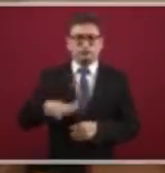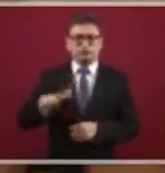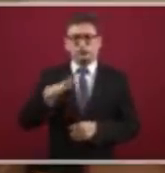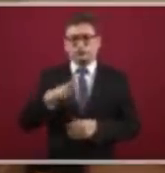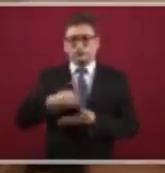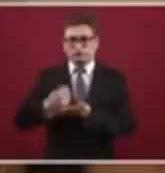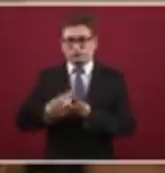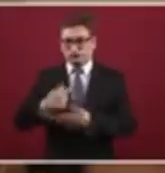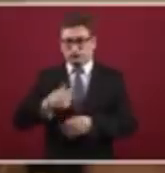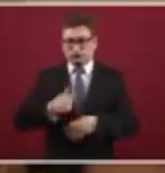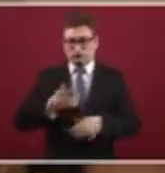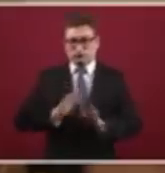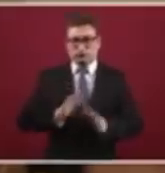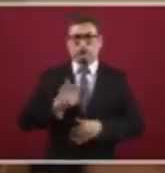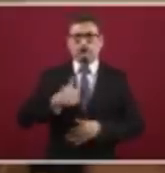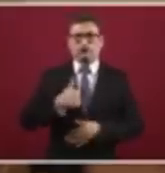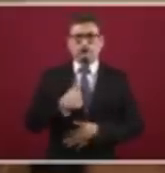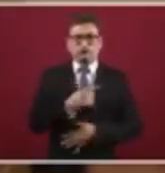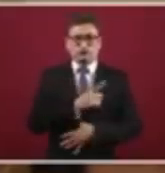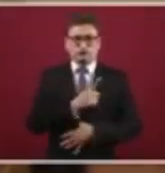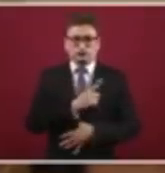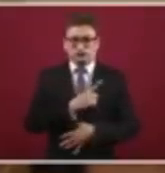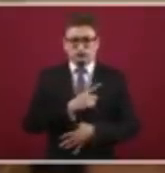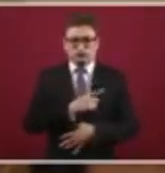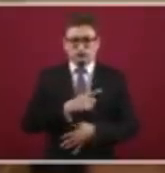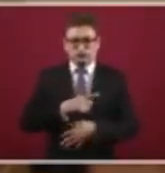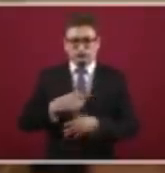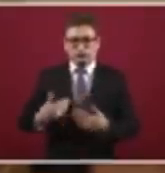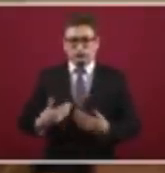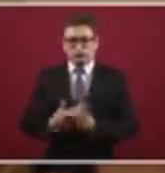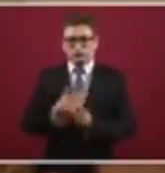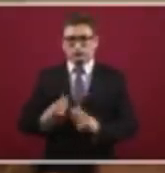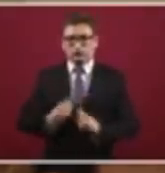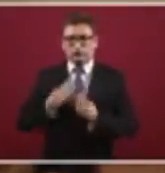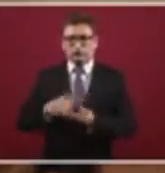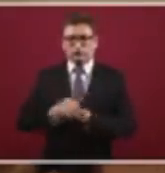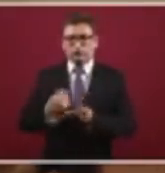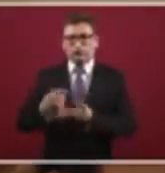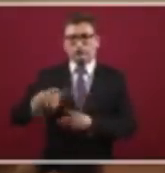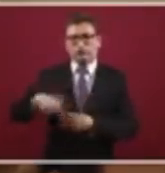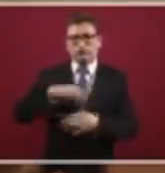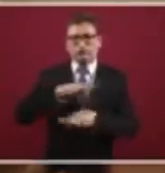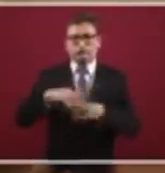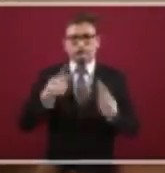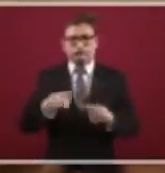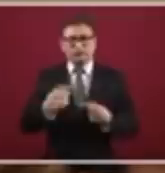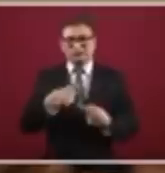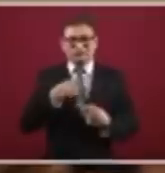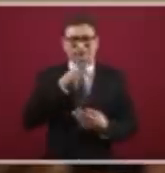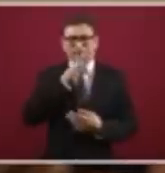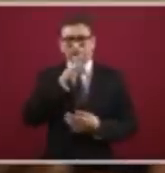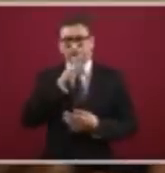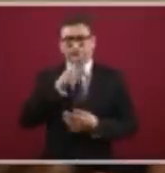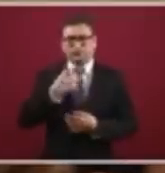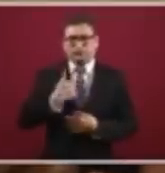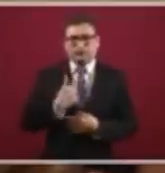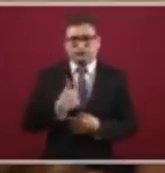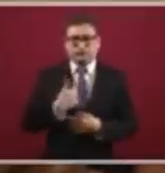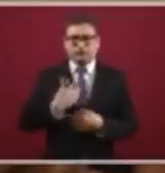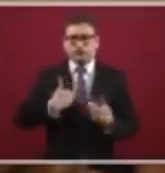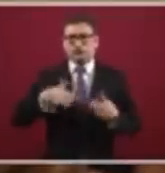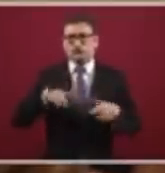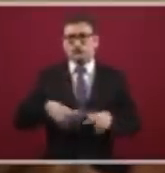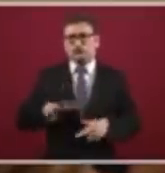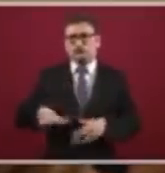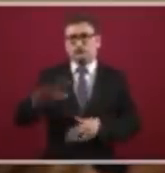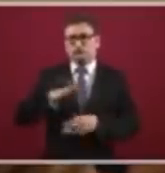como ciudadano tamaulipeco y entonces traigo muchas inquietudes de la gente estoy de alguna alguna forma este vocero de